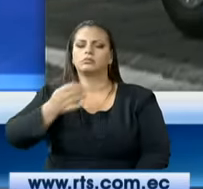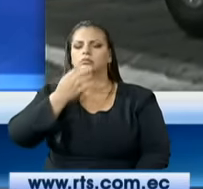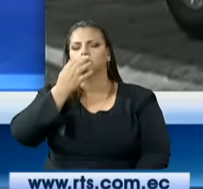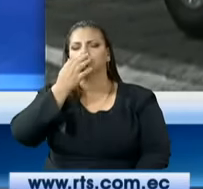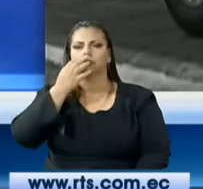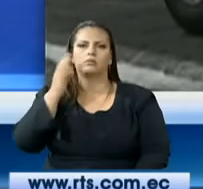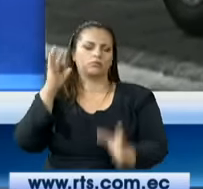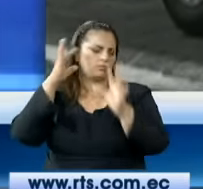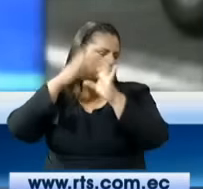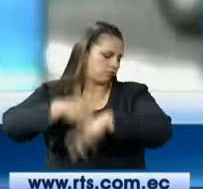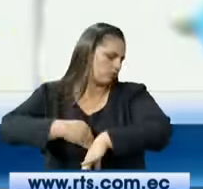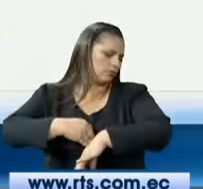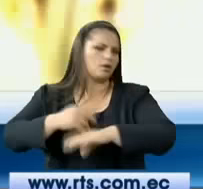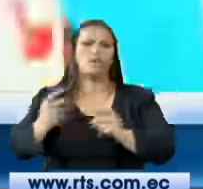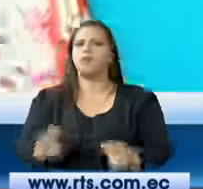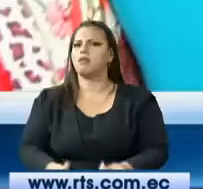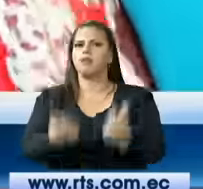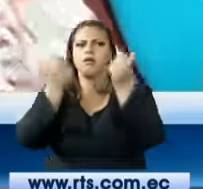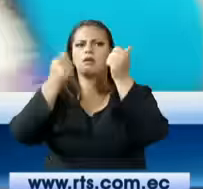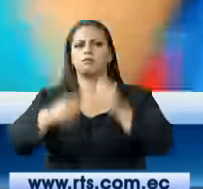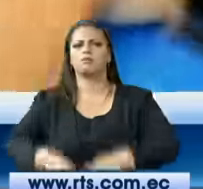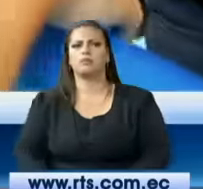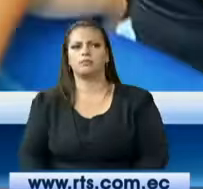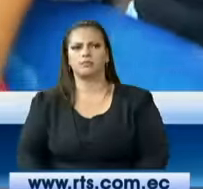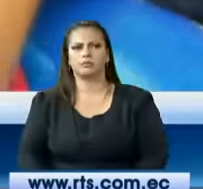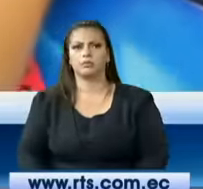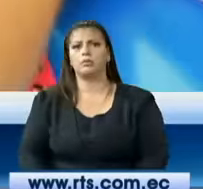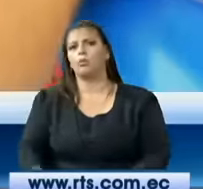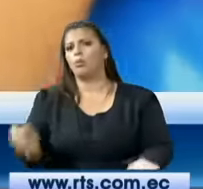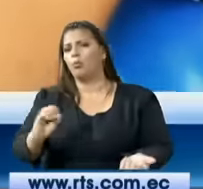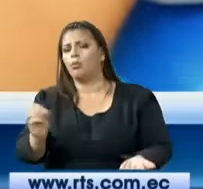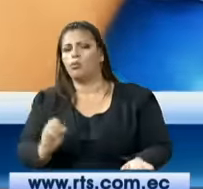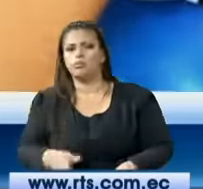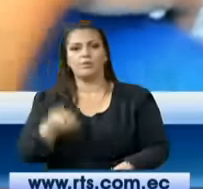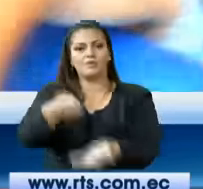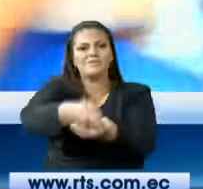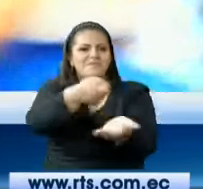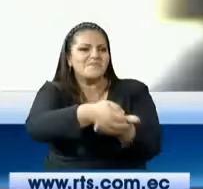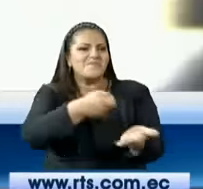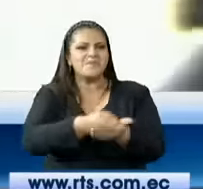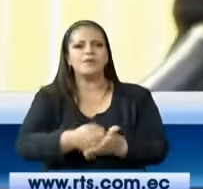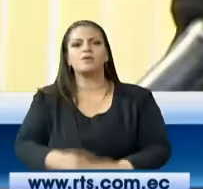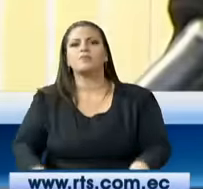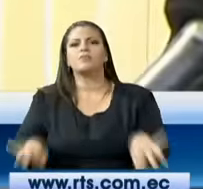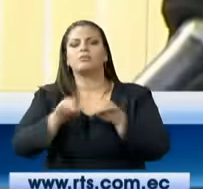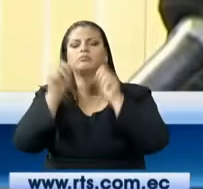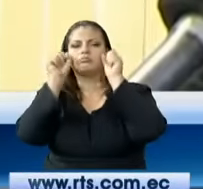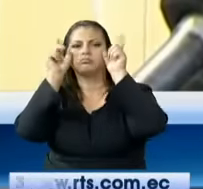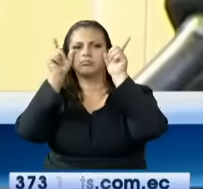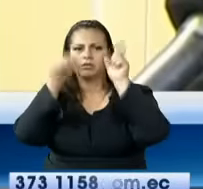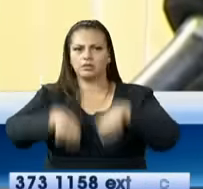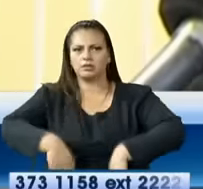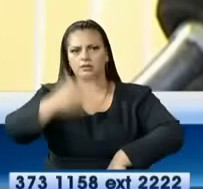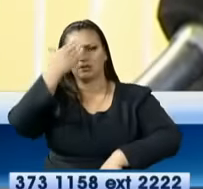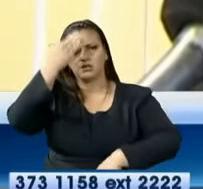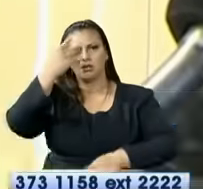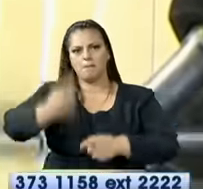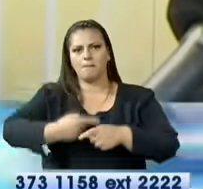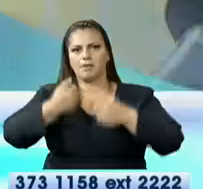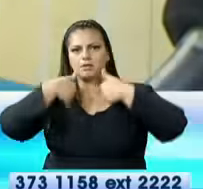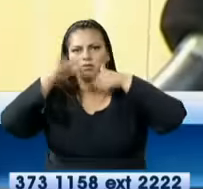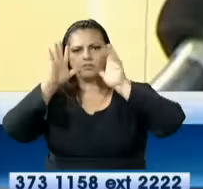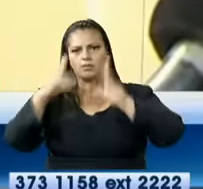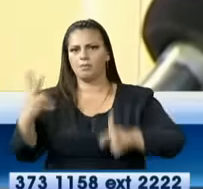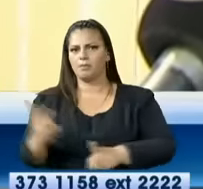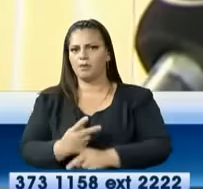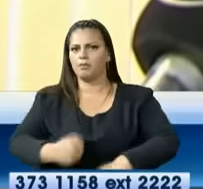para que surta efecto. Pero también al momento de hacer compras hay que estar alerta. Diciembre por lo general es un mes riesgoso